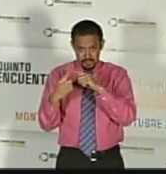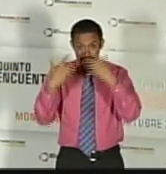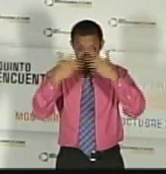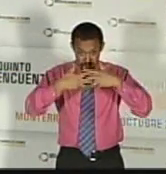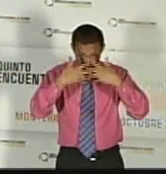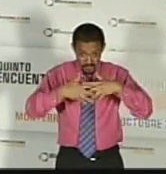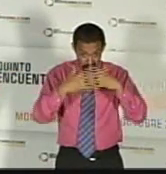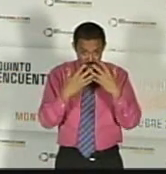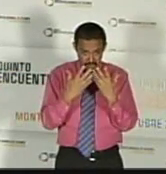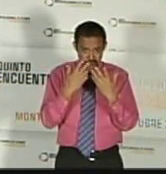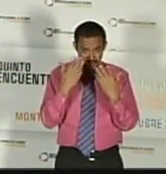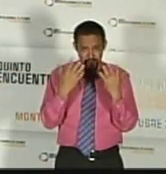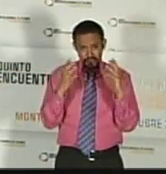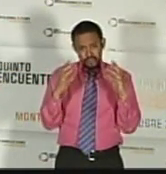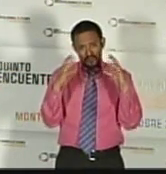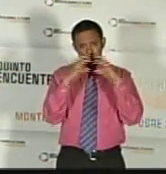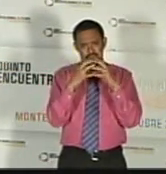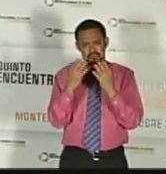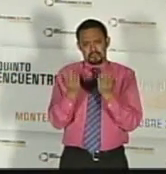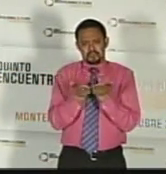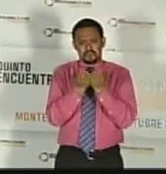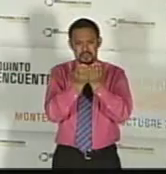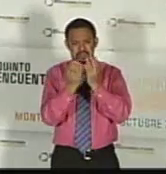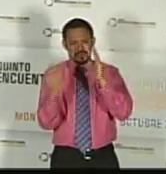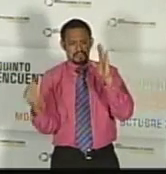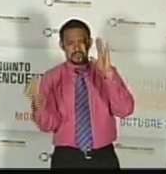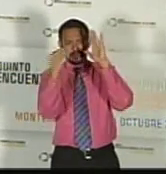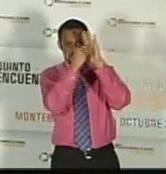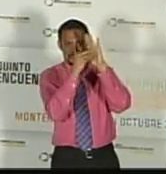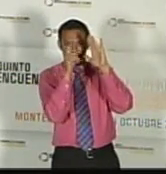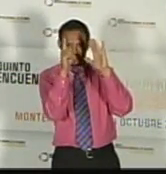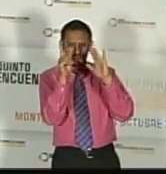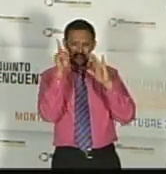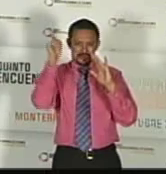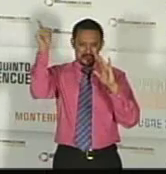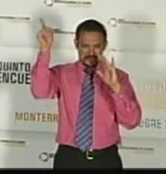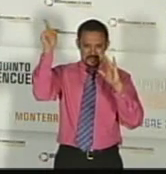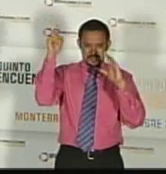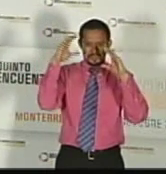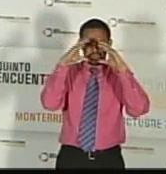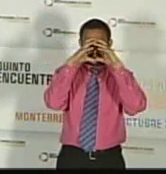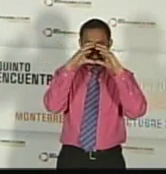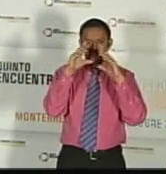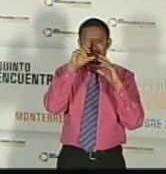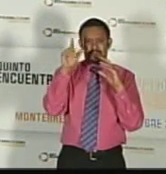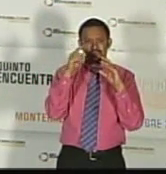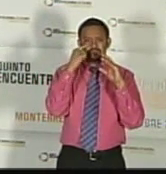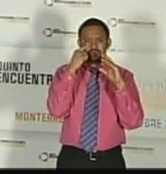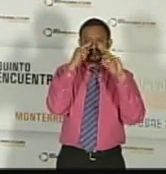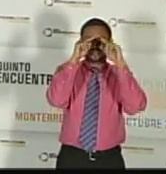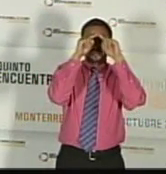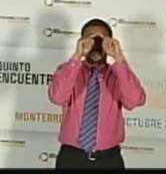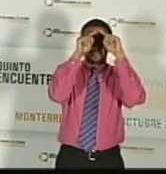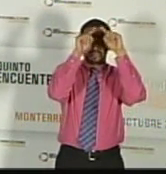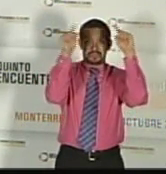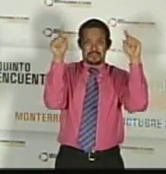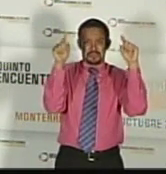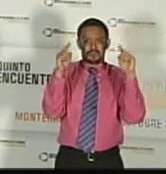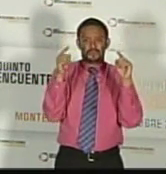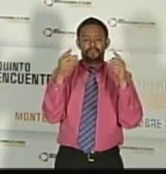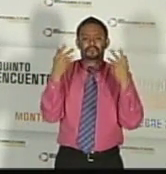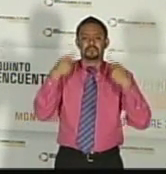mundo y colocarlos en esa rueda. Y luego justo arriba de eso ver una línea que dice co-creadores